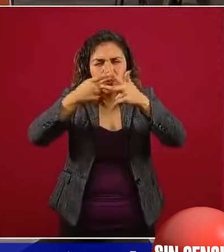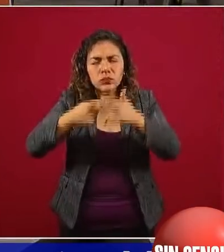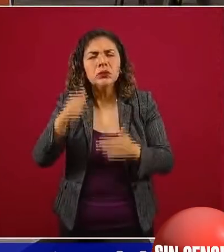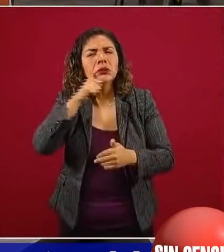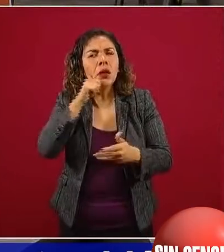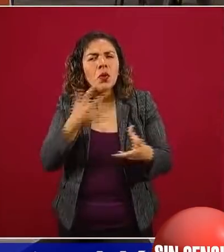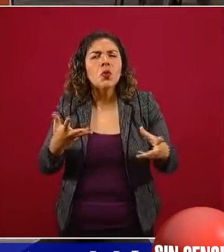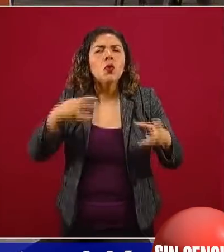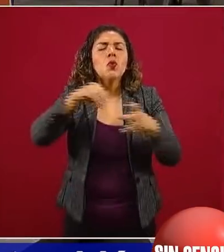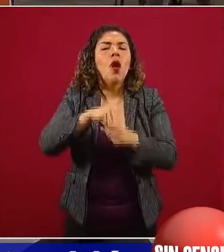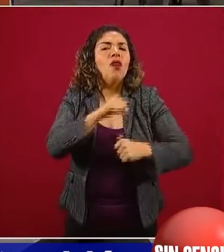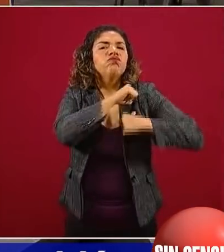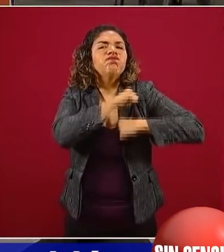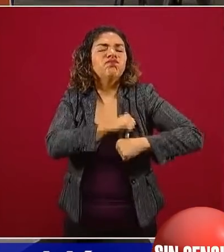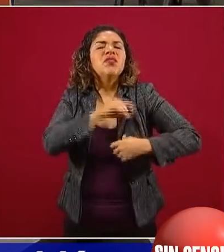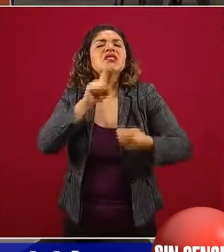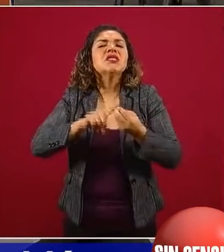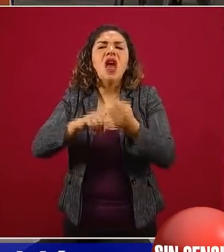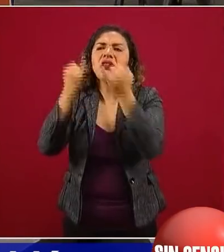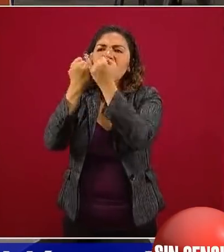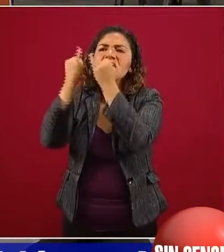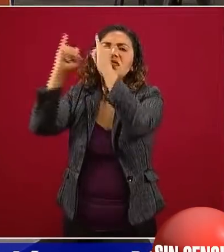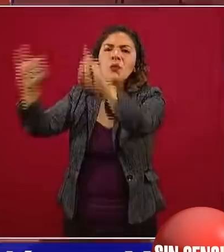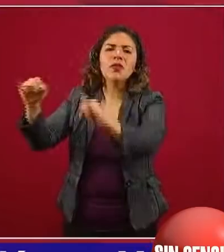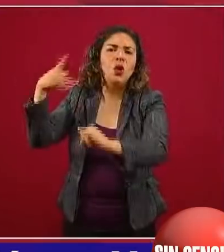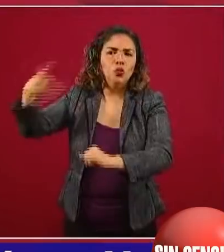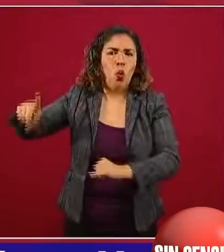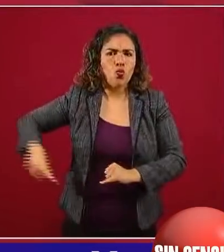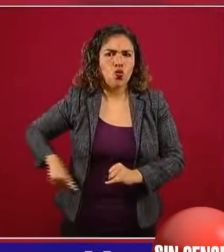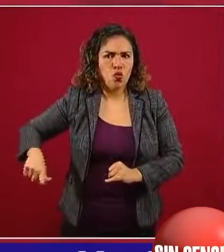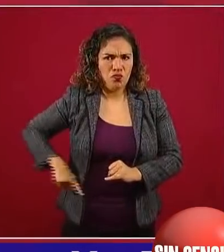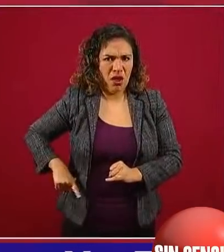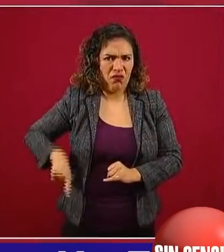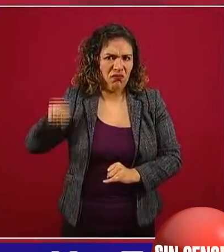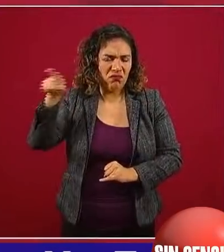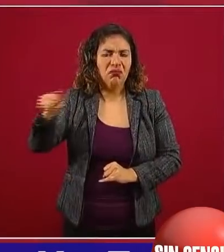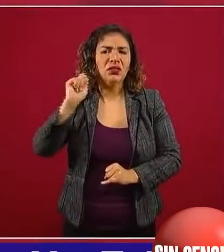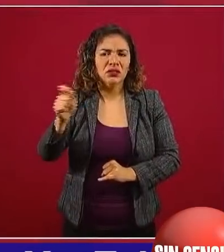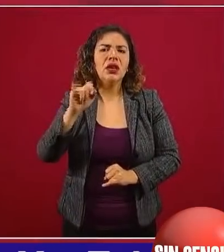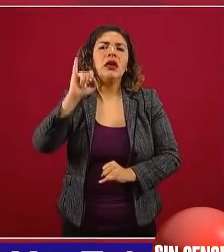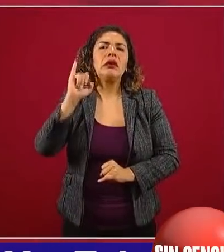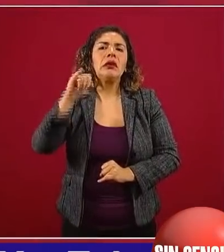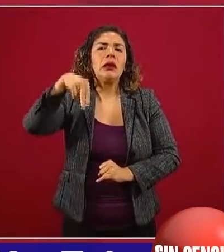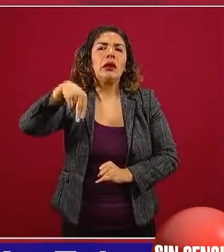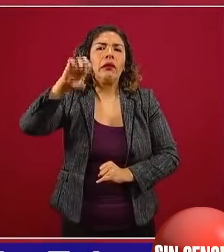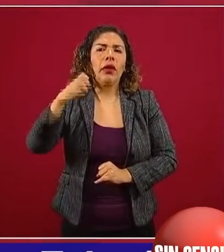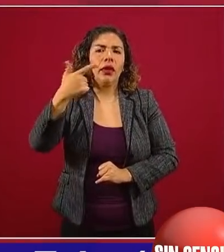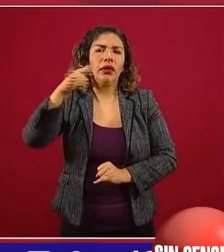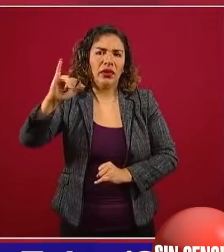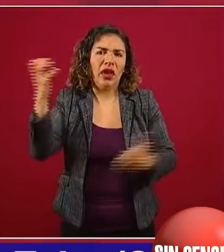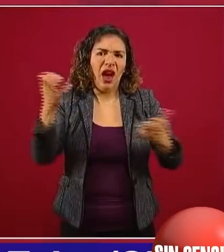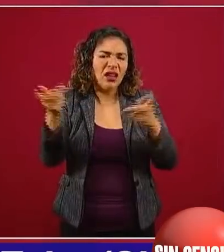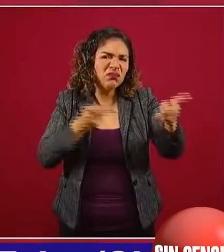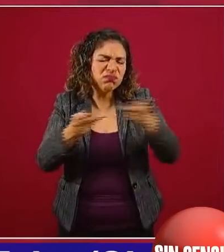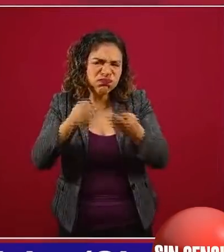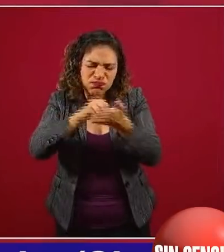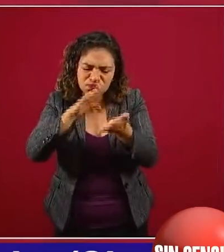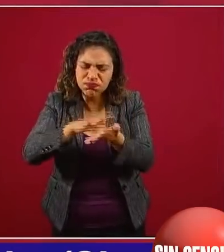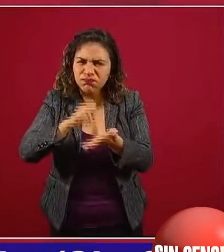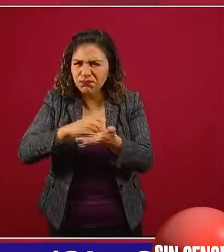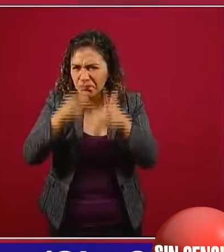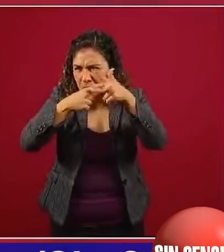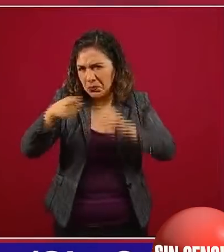compila una autoridad independiente del gobierno, una autoridad autónoma que es el Instituto Nacional de Geografía y